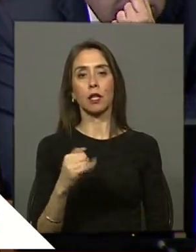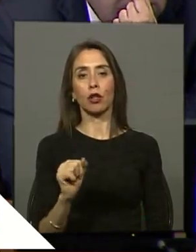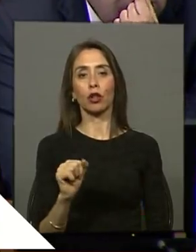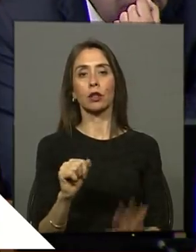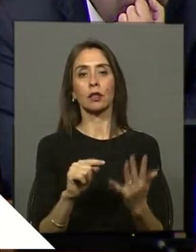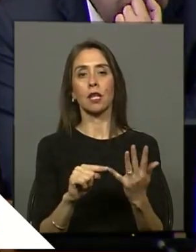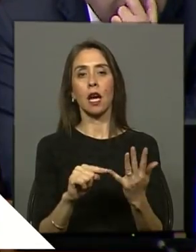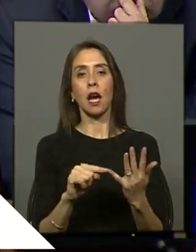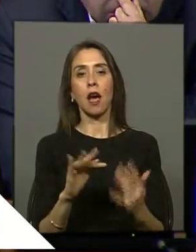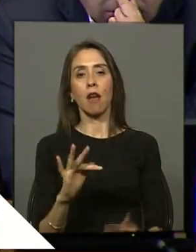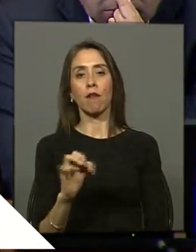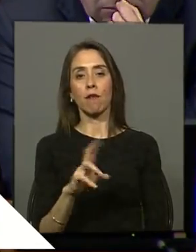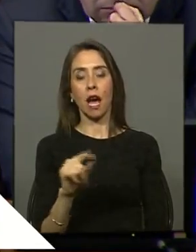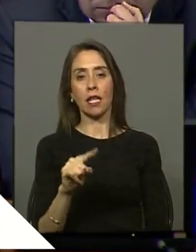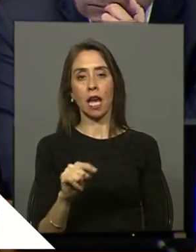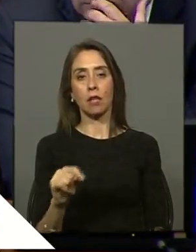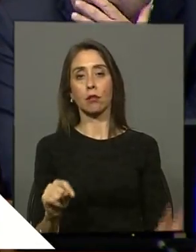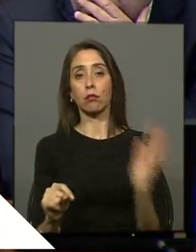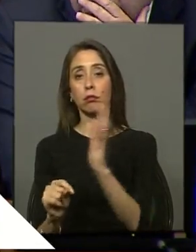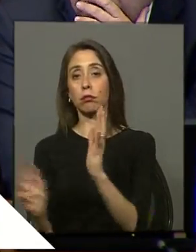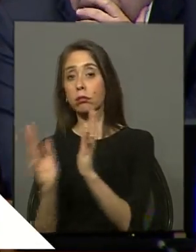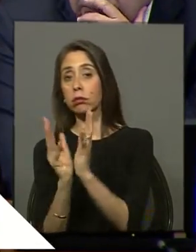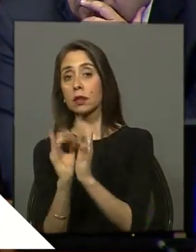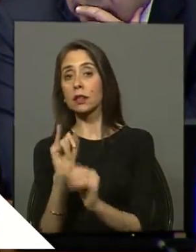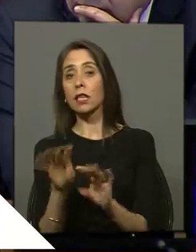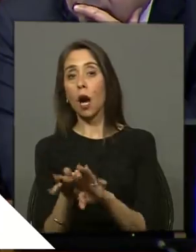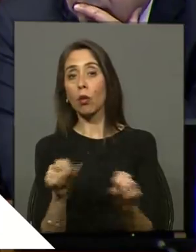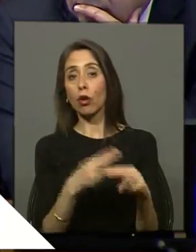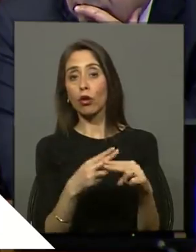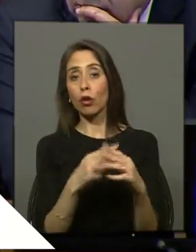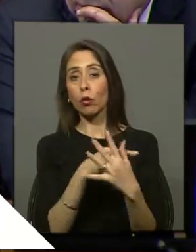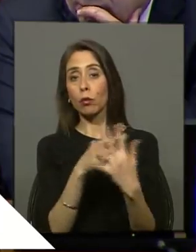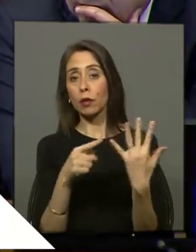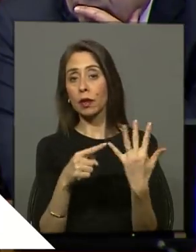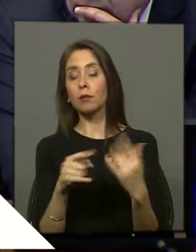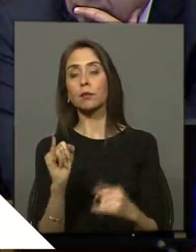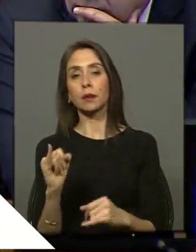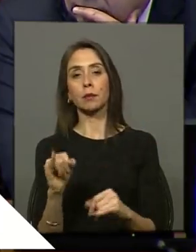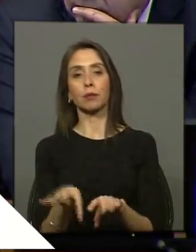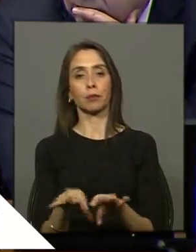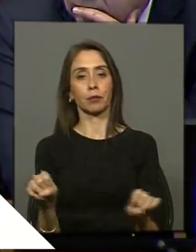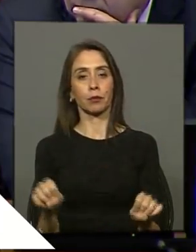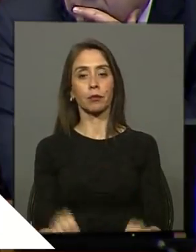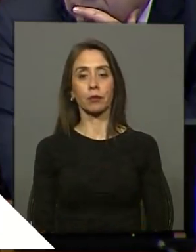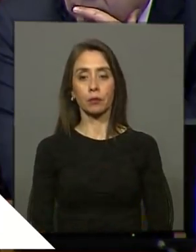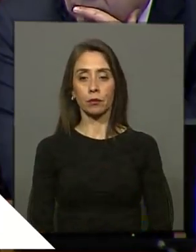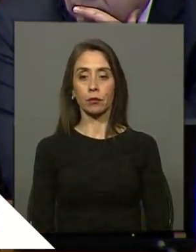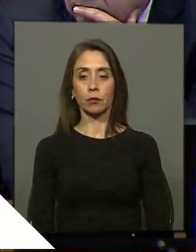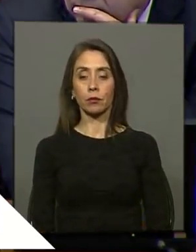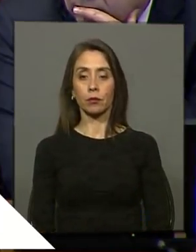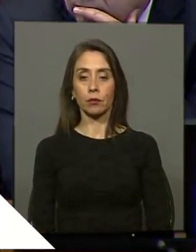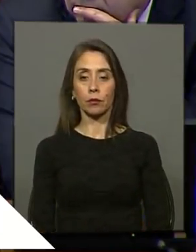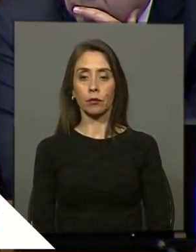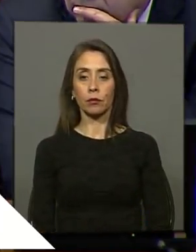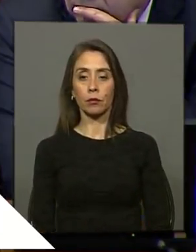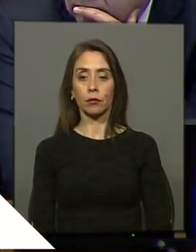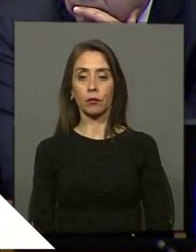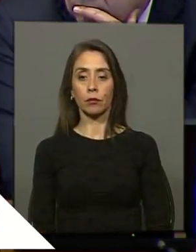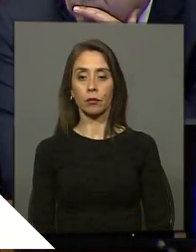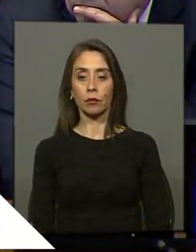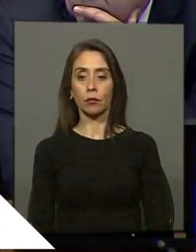y don Ramón Farías ¿hay acuerdo? hay acuerdo vamos a la votación de estacionamiento en